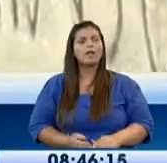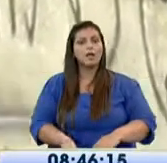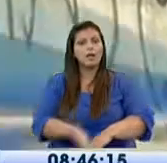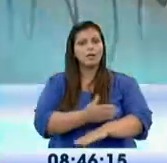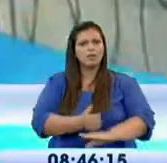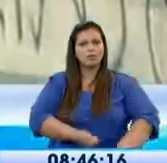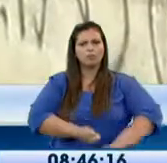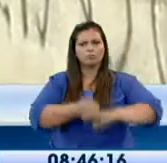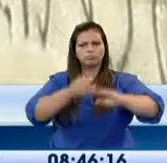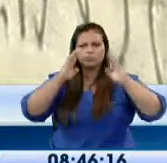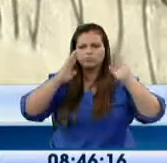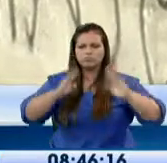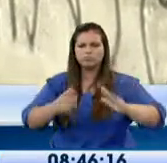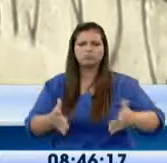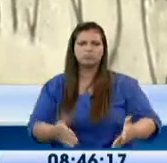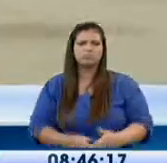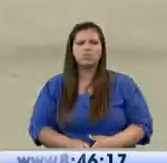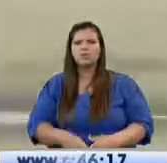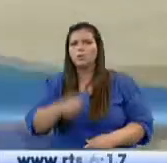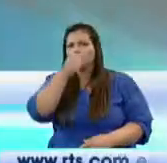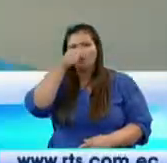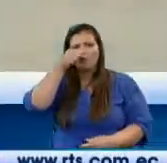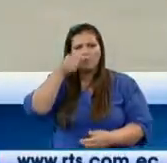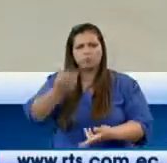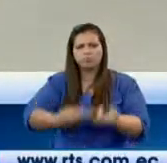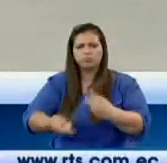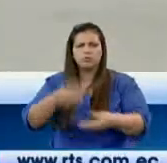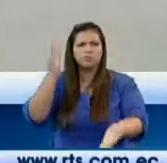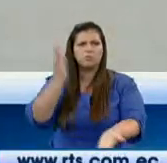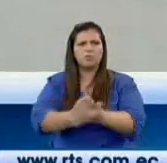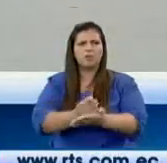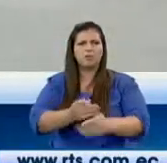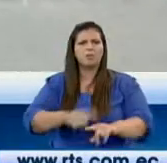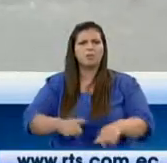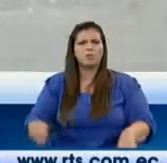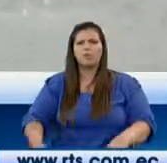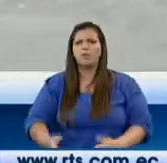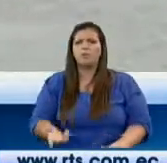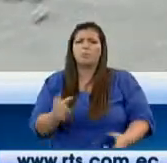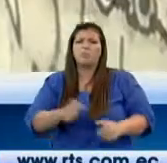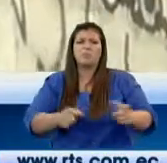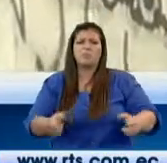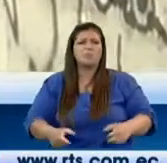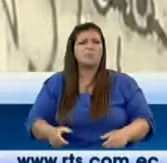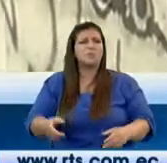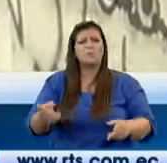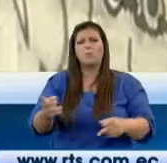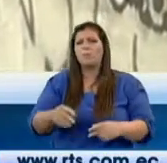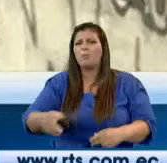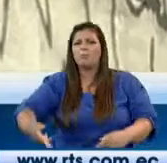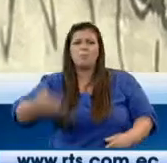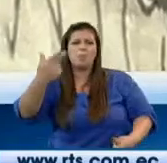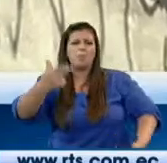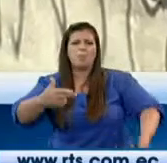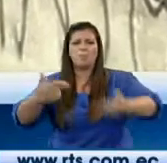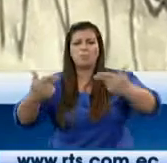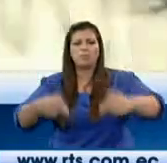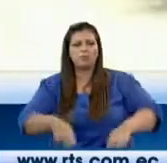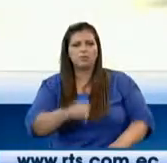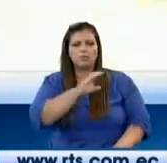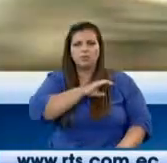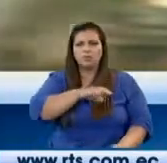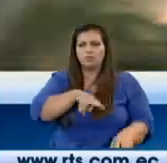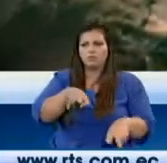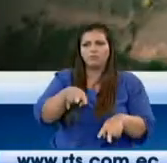esto ya hubiese parado. Pero ya los delincuentes ni siquiera se detienen a disparar o a tirar piedras delante de la policía porque sabe que la policía es un espectador